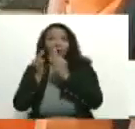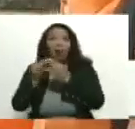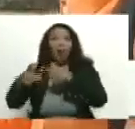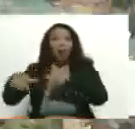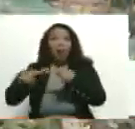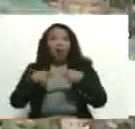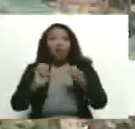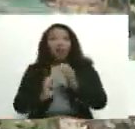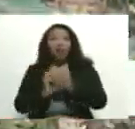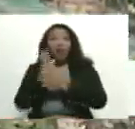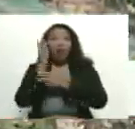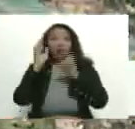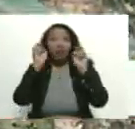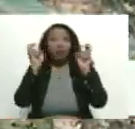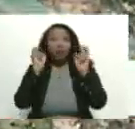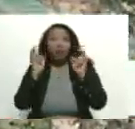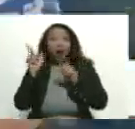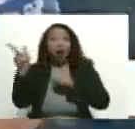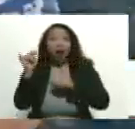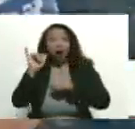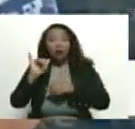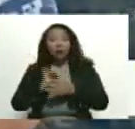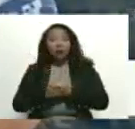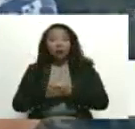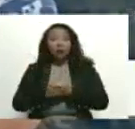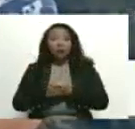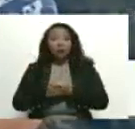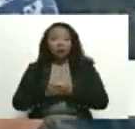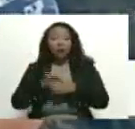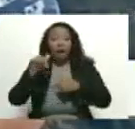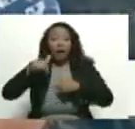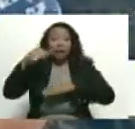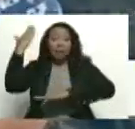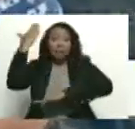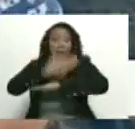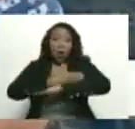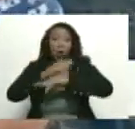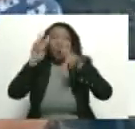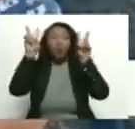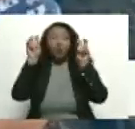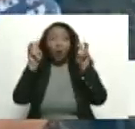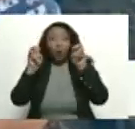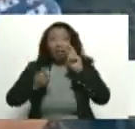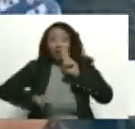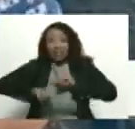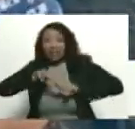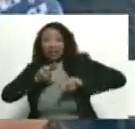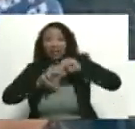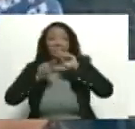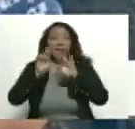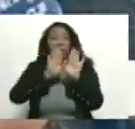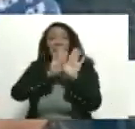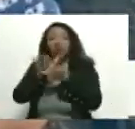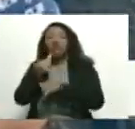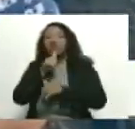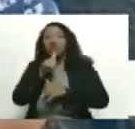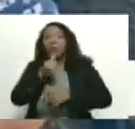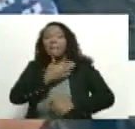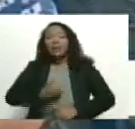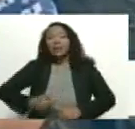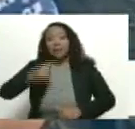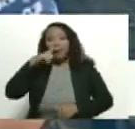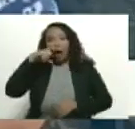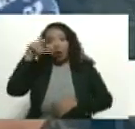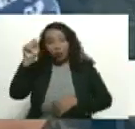los sectores las flores y la gran sonera Este muro nuevo que se construyó con el el presidente Nicolás Maduro